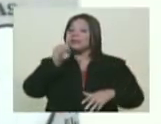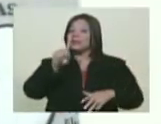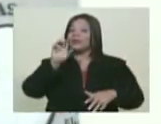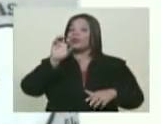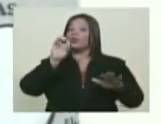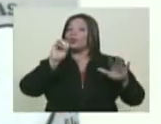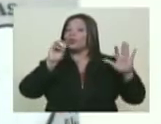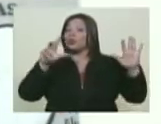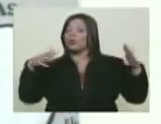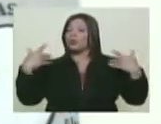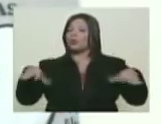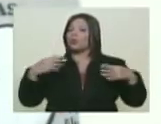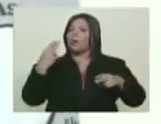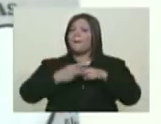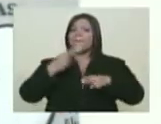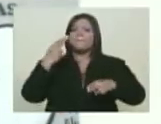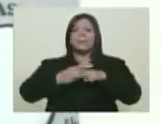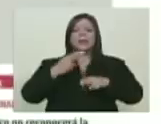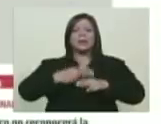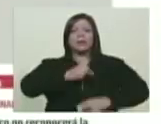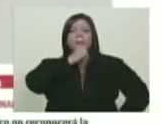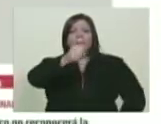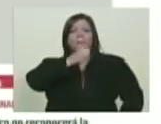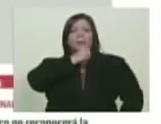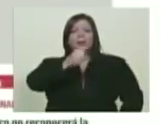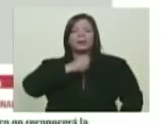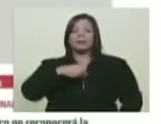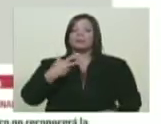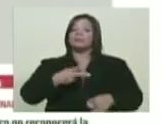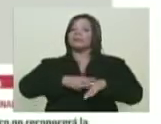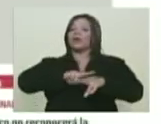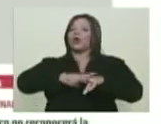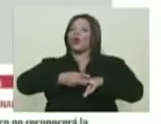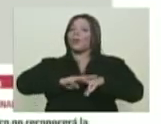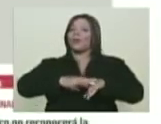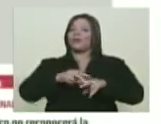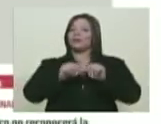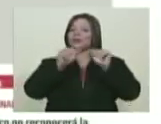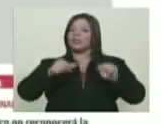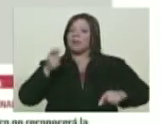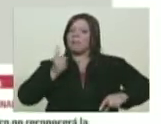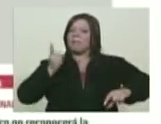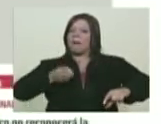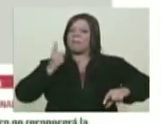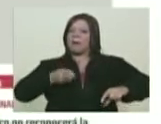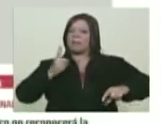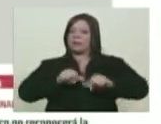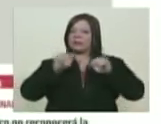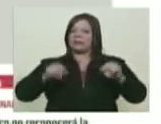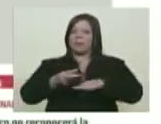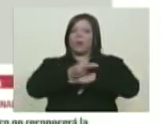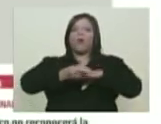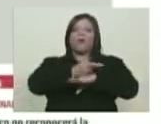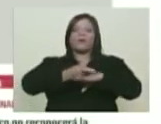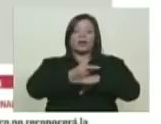México. ¿Por qué es tan peligroso ser periodista en México? Pues porque la verdad es incómoda para un sistema autoritario como el sistema